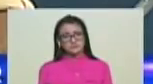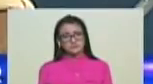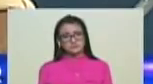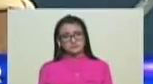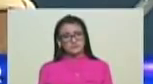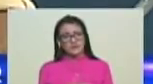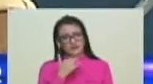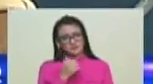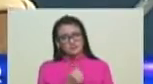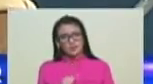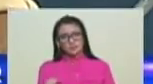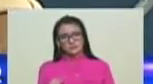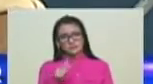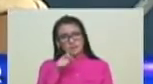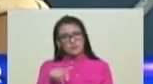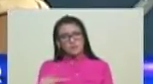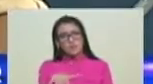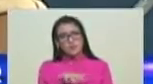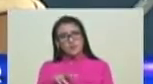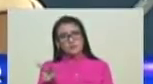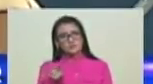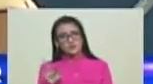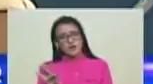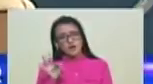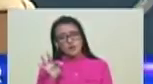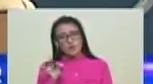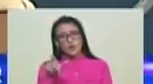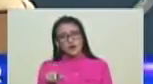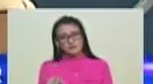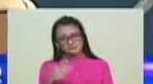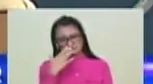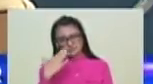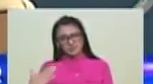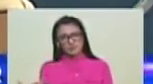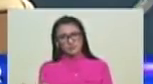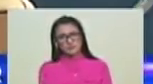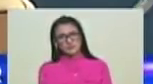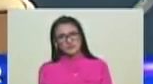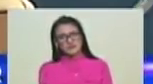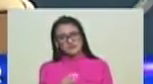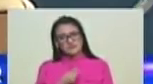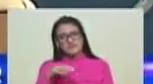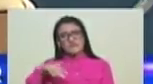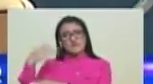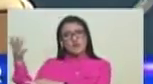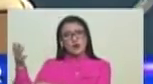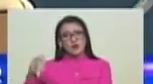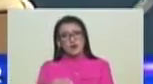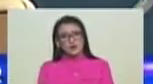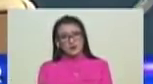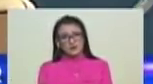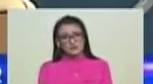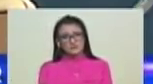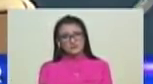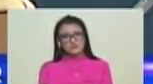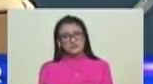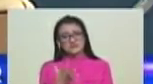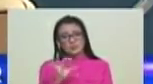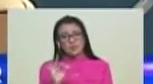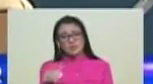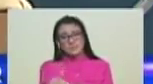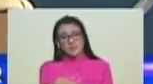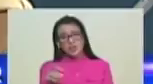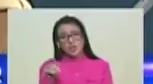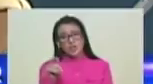casi imposible que el pueblo de Venezuela escoja a un ser tan cobarde que vive en el exterior, que vive de 50 mil dólares